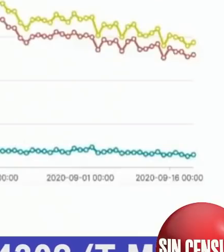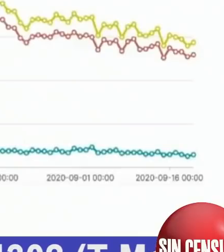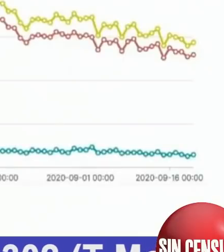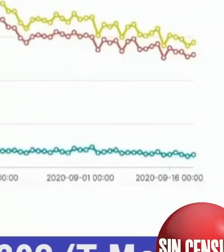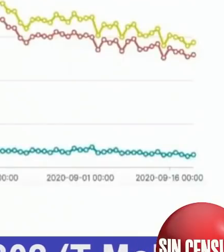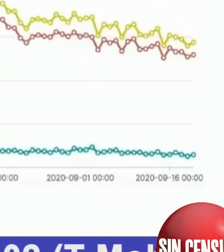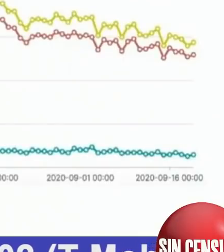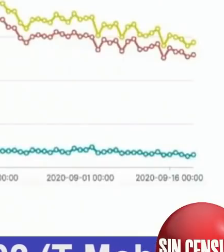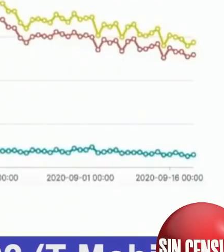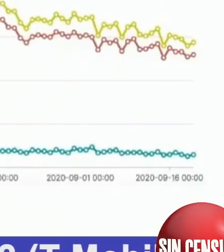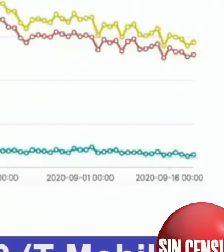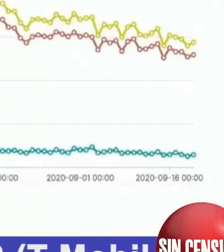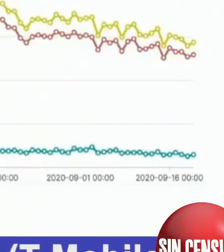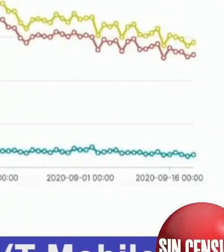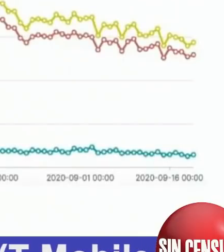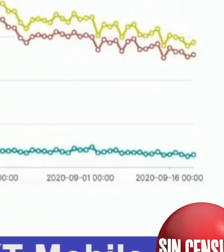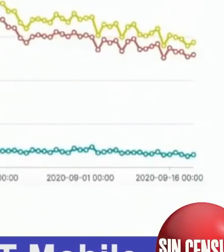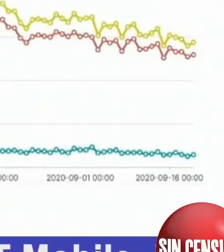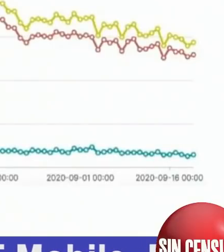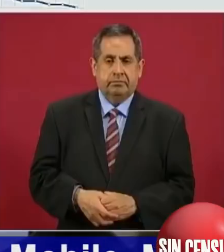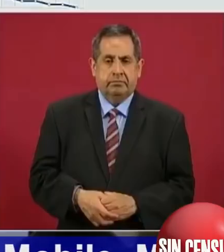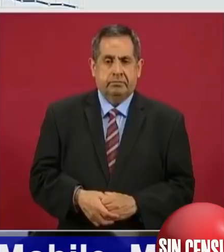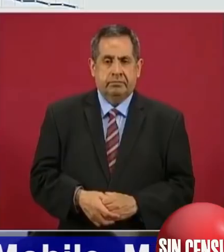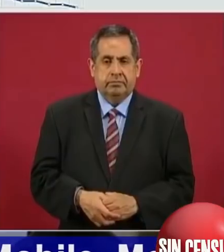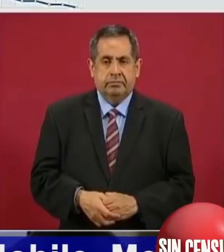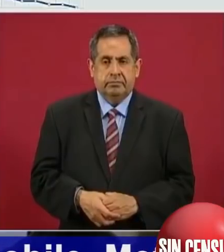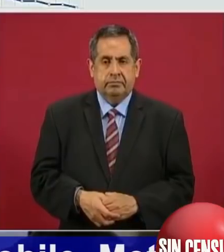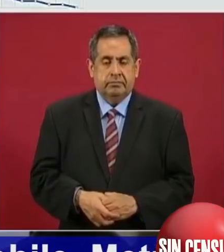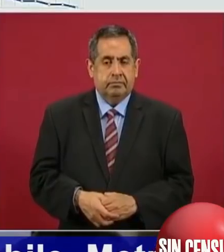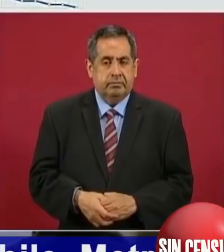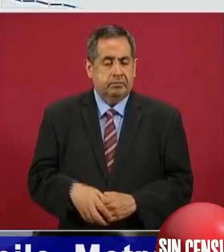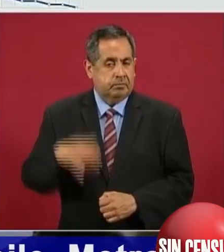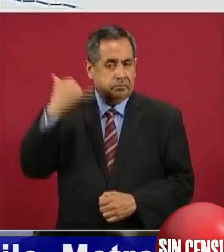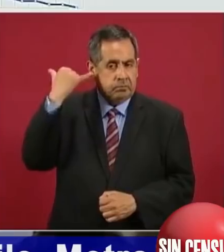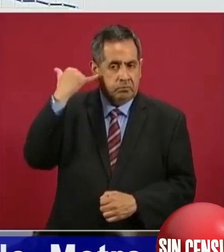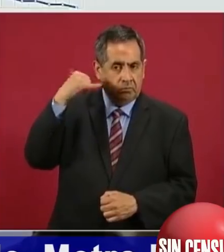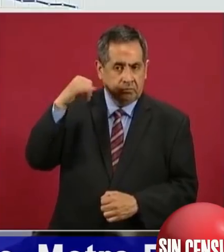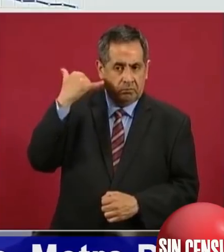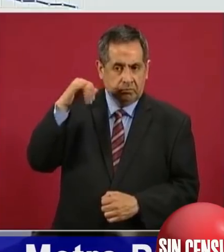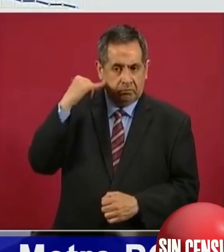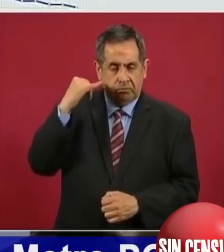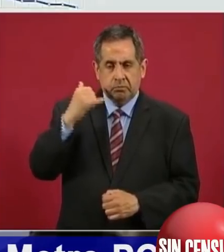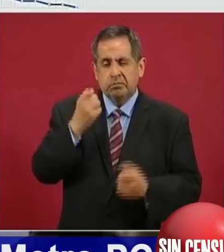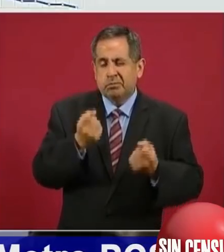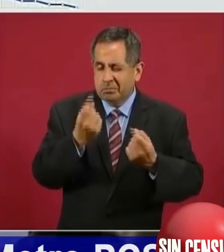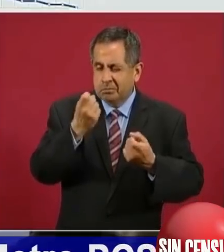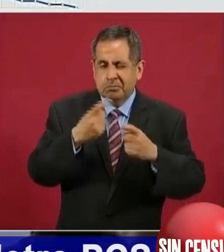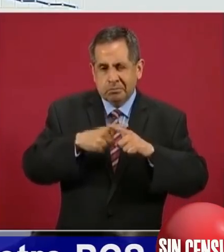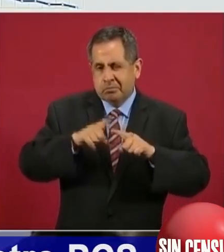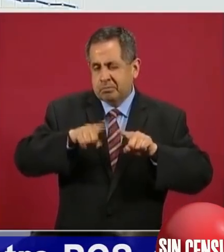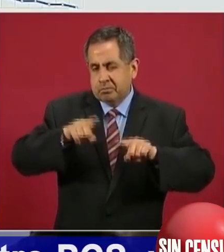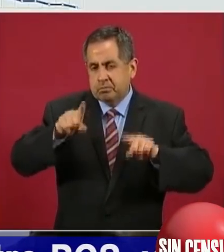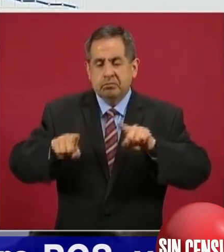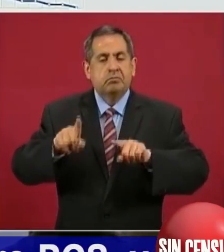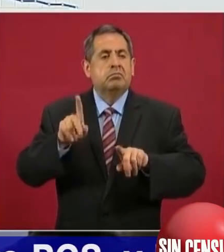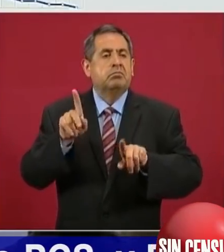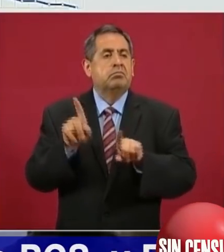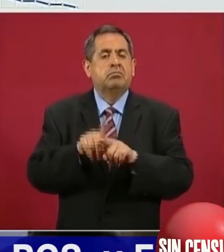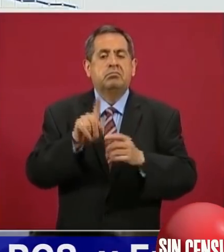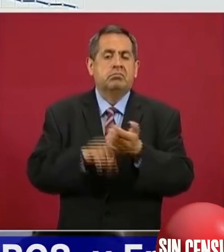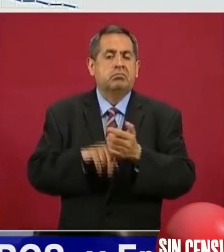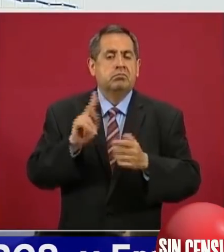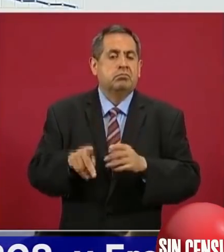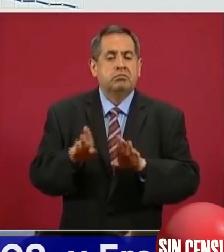reduce desde el 1 de agosto. La siguiente. Yucatán, con algunas variaciones adicionales, muy parecido al patrón